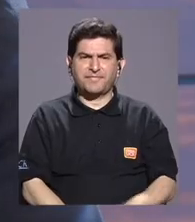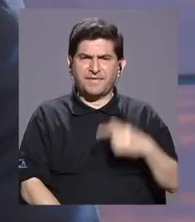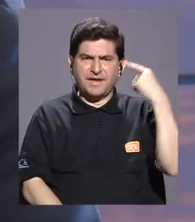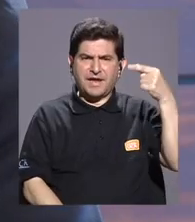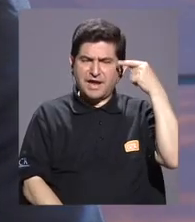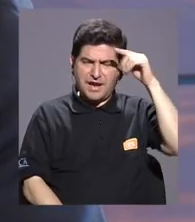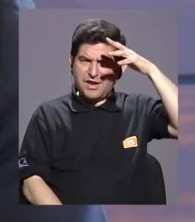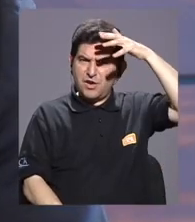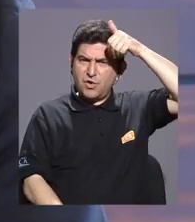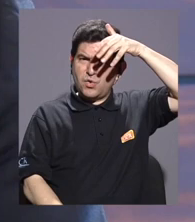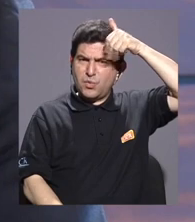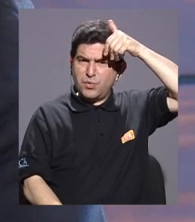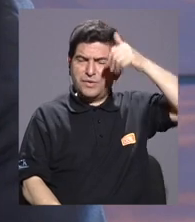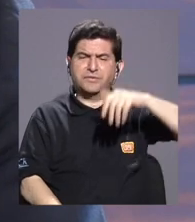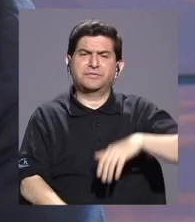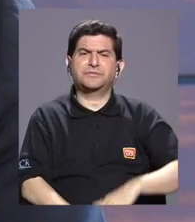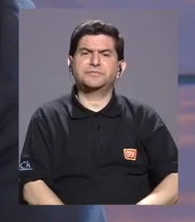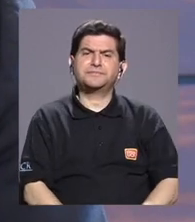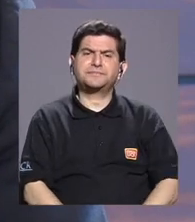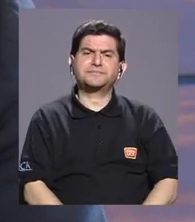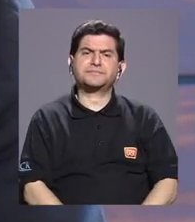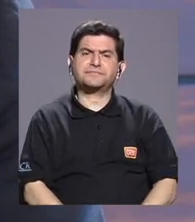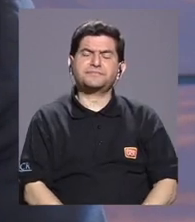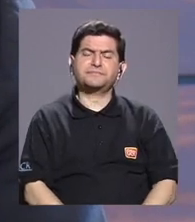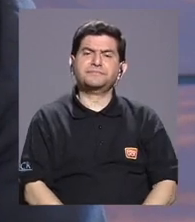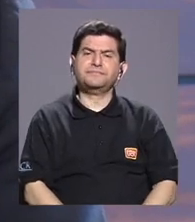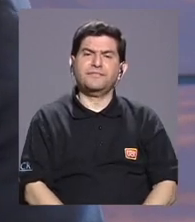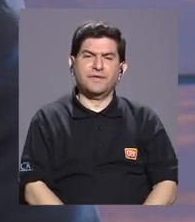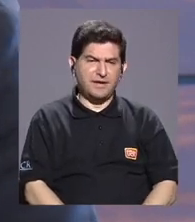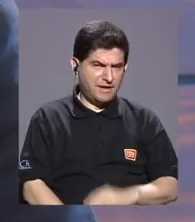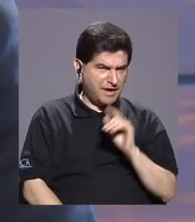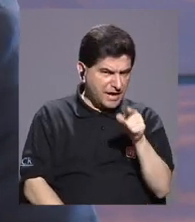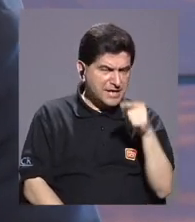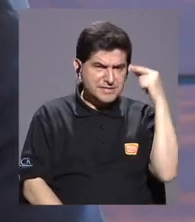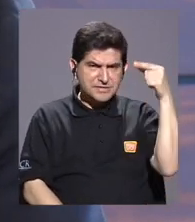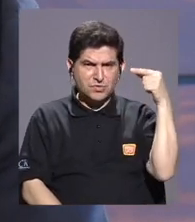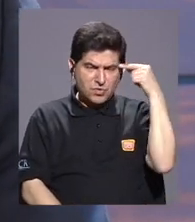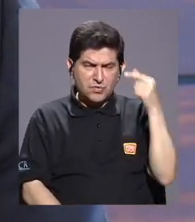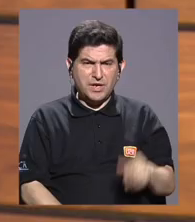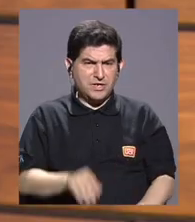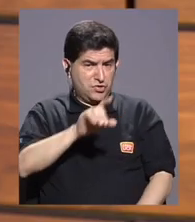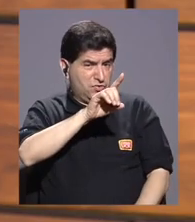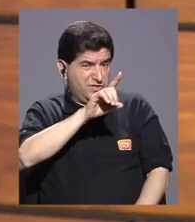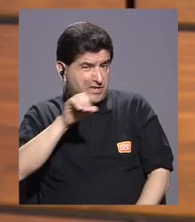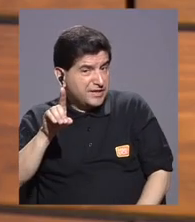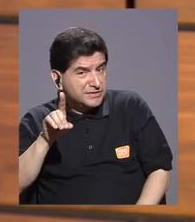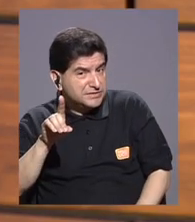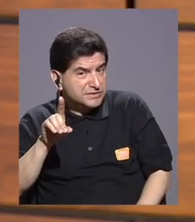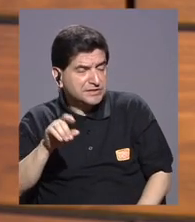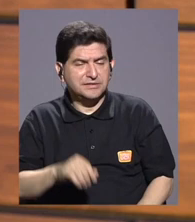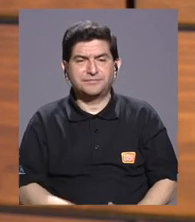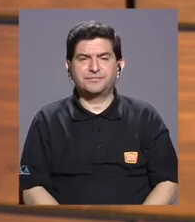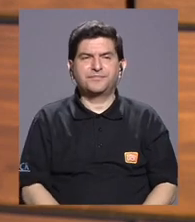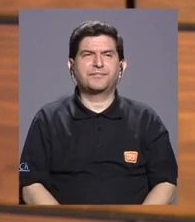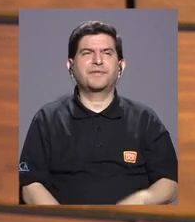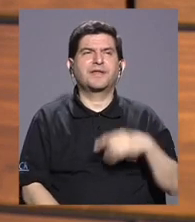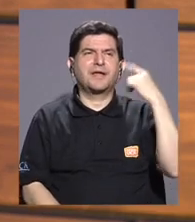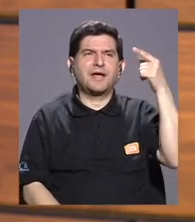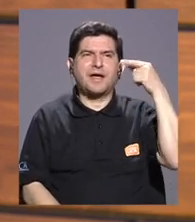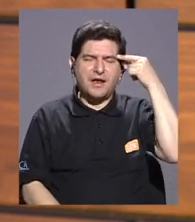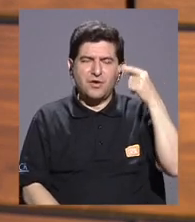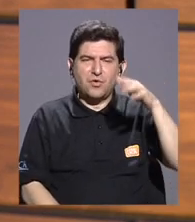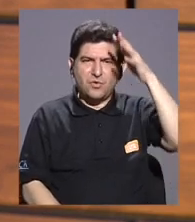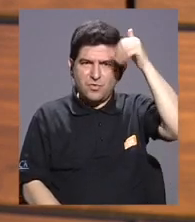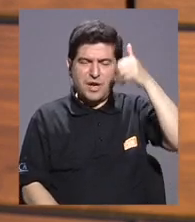¿El gobierno de don Carlos es de derecha entonces? Bueno, el gobierno de don Carlos es